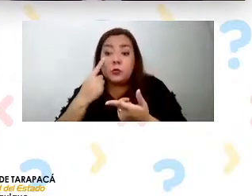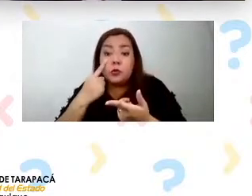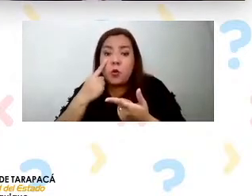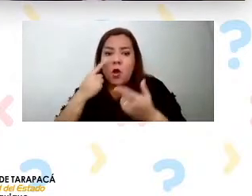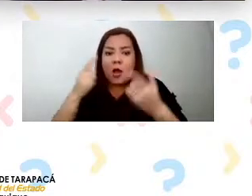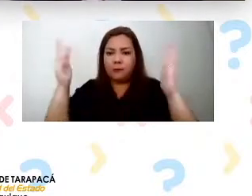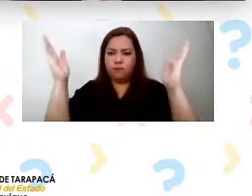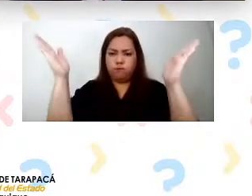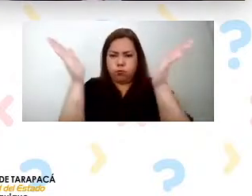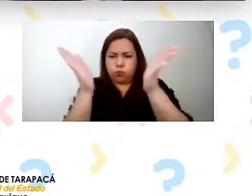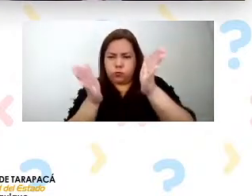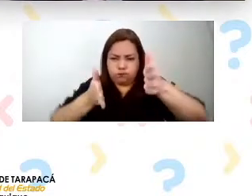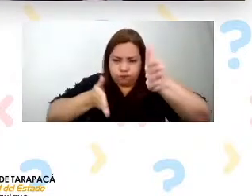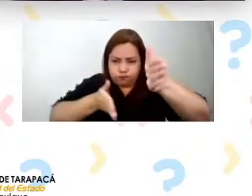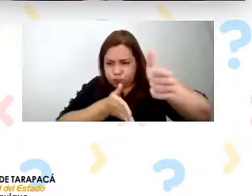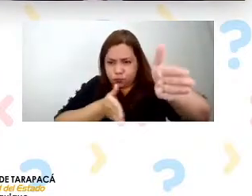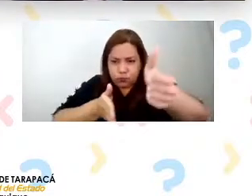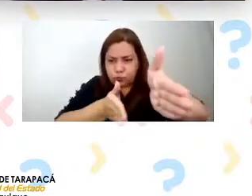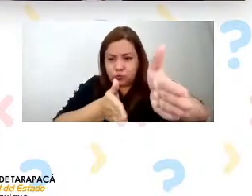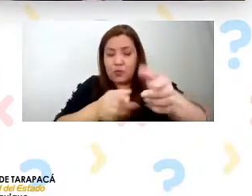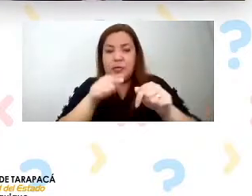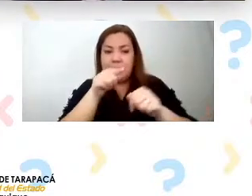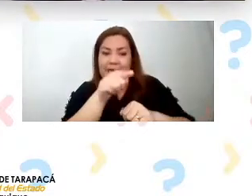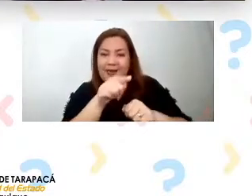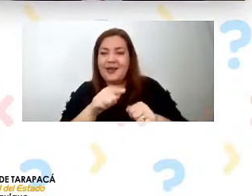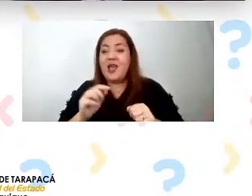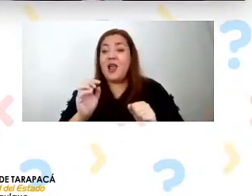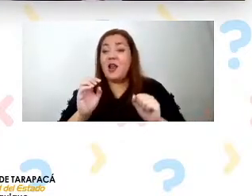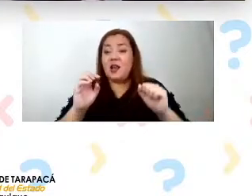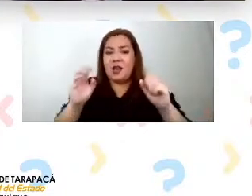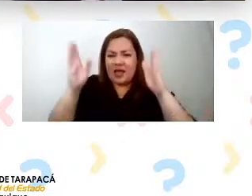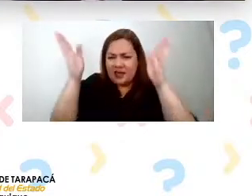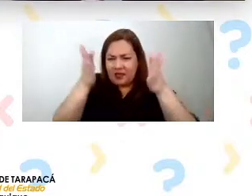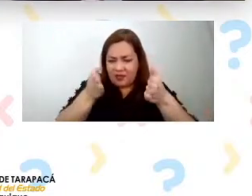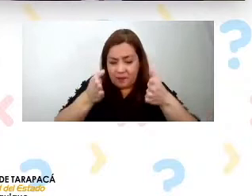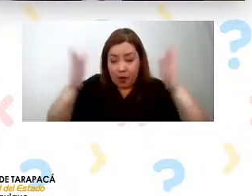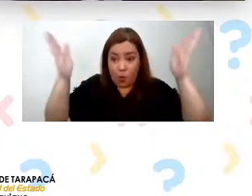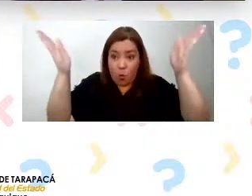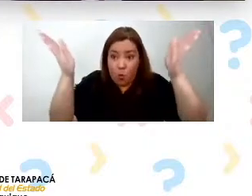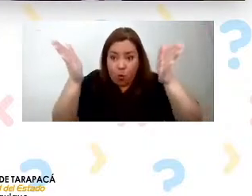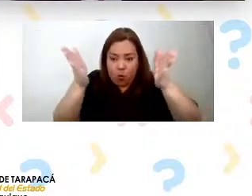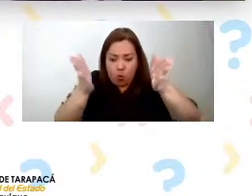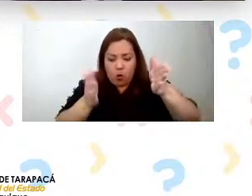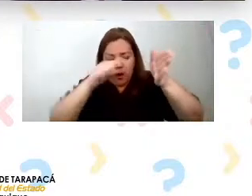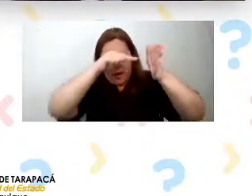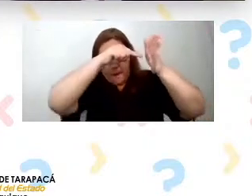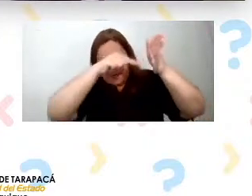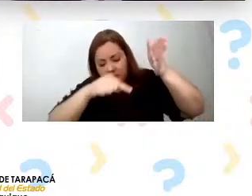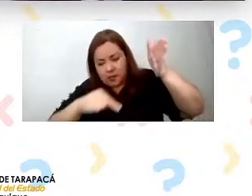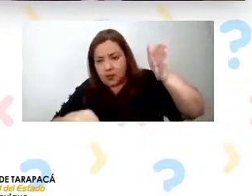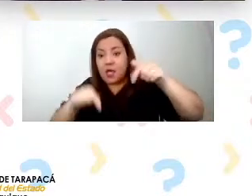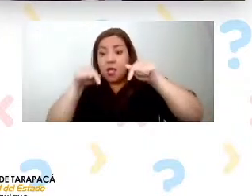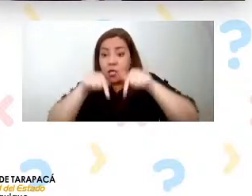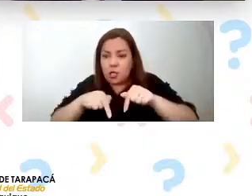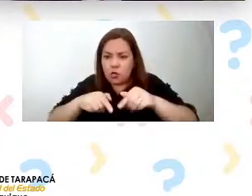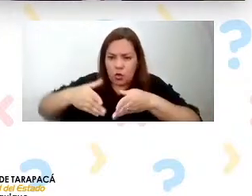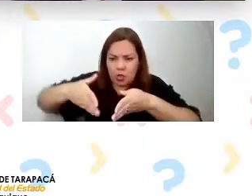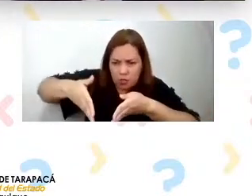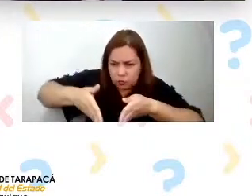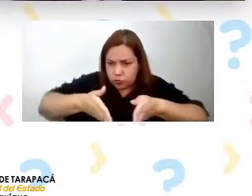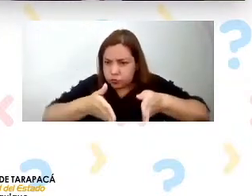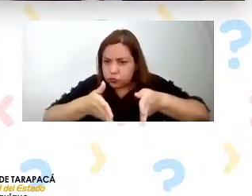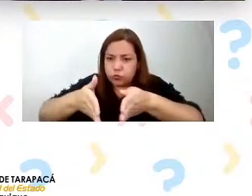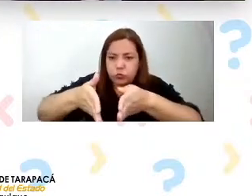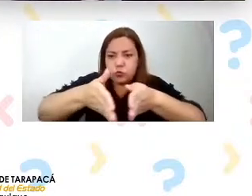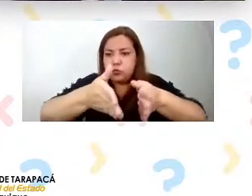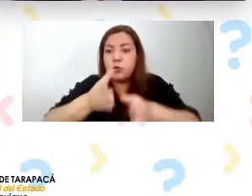quebradas. Las quebradas, por existir una pendiente, la misma pendiente generan un curso de agua